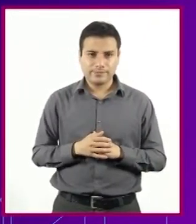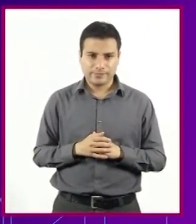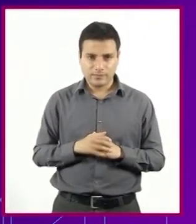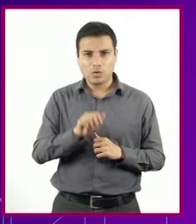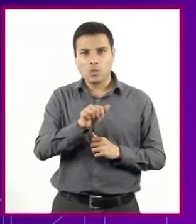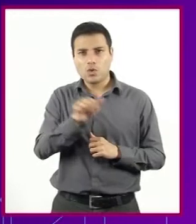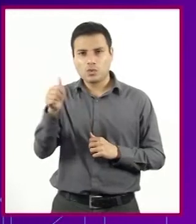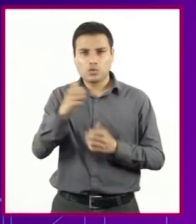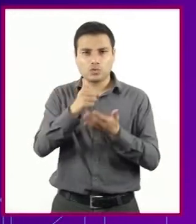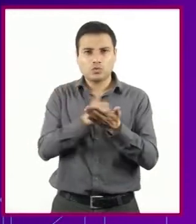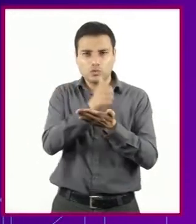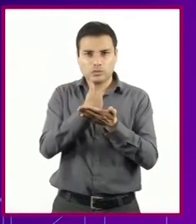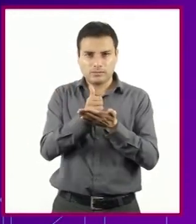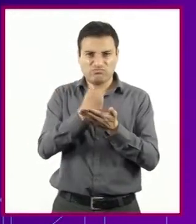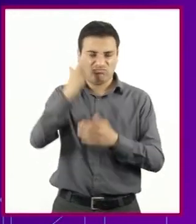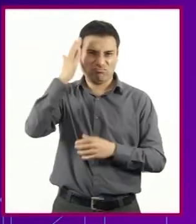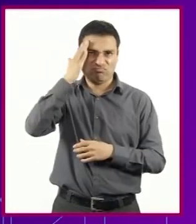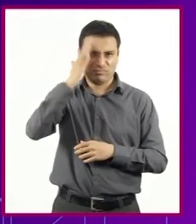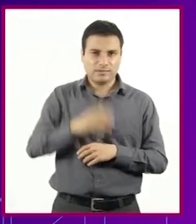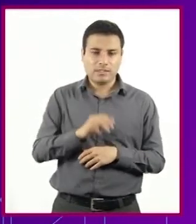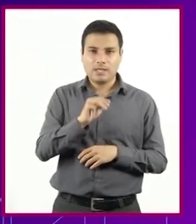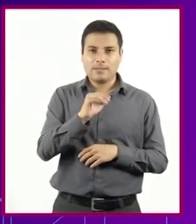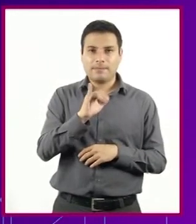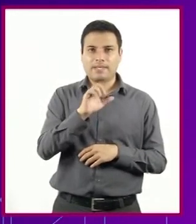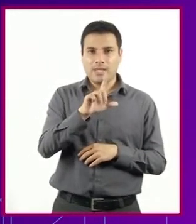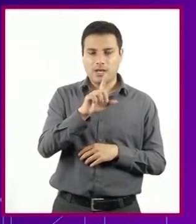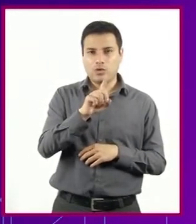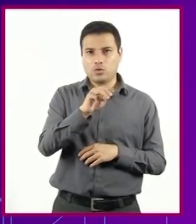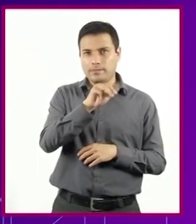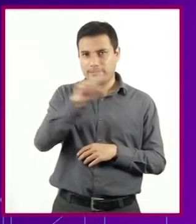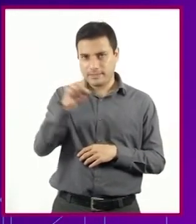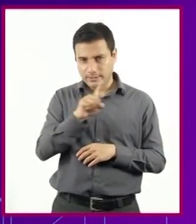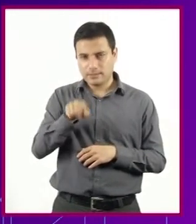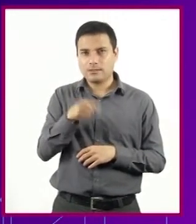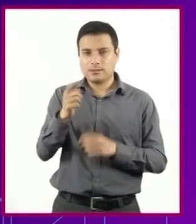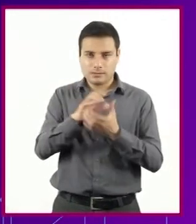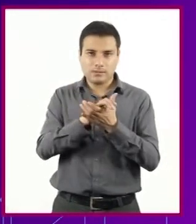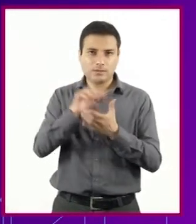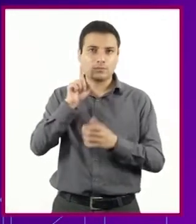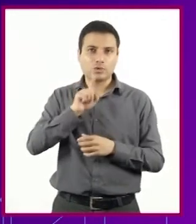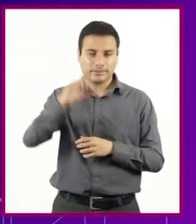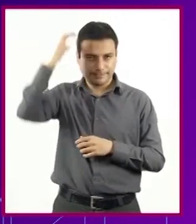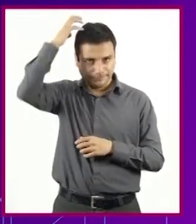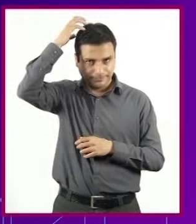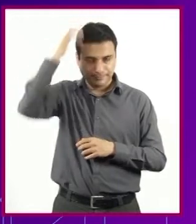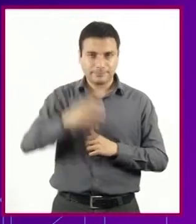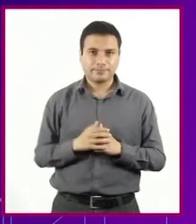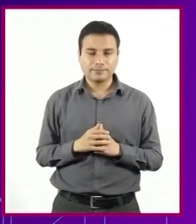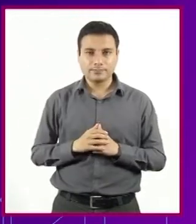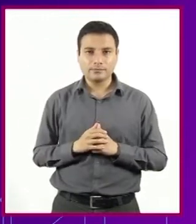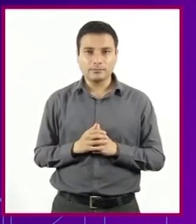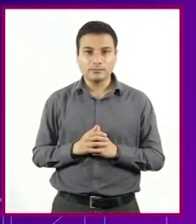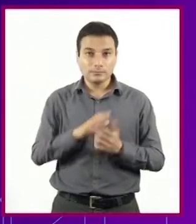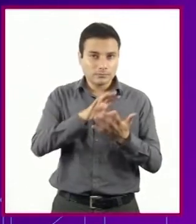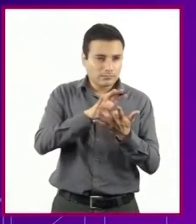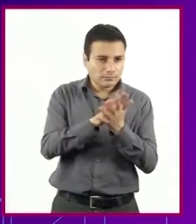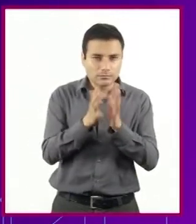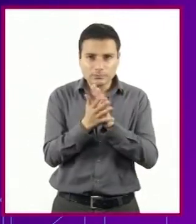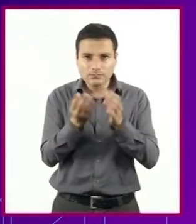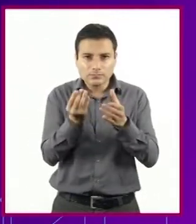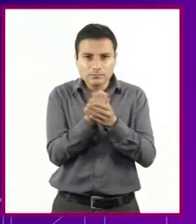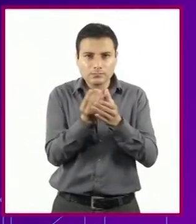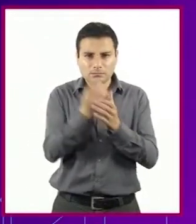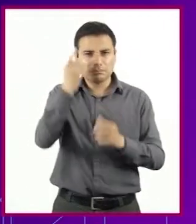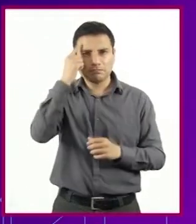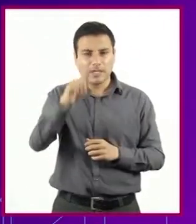corregidor de la ciudad Miguel Domínguez y su esposa Josefa Ortiz de Domínguez. La conspiración quería formar una